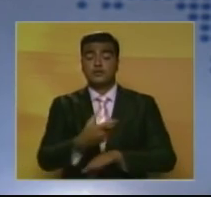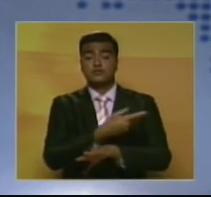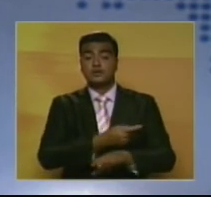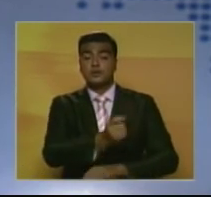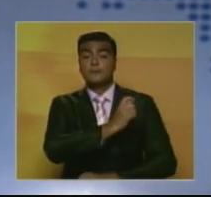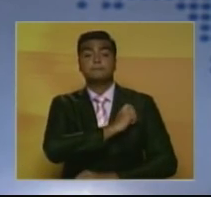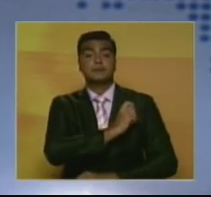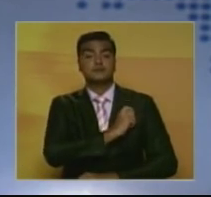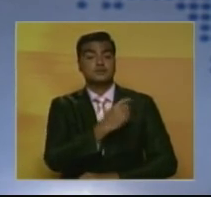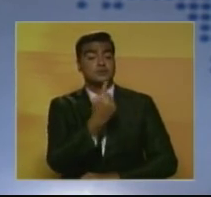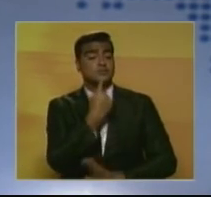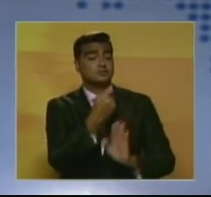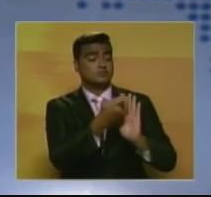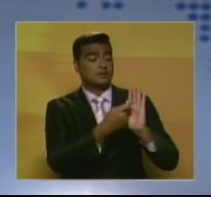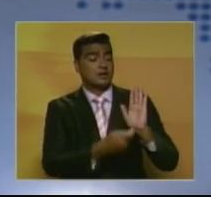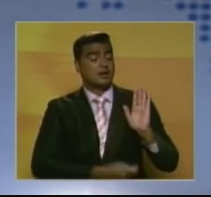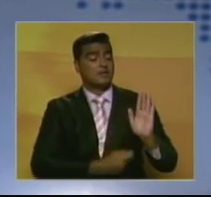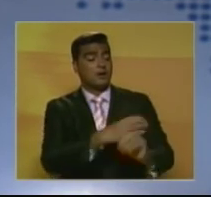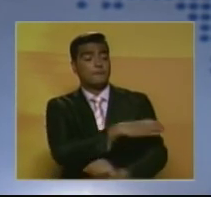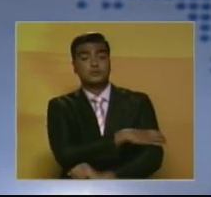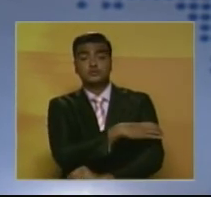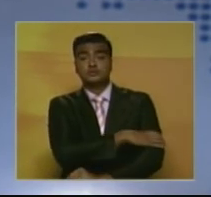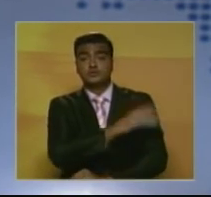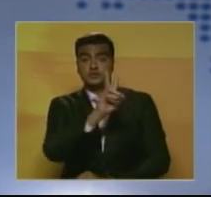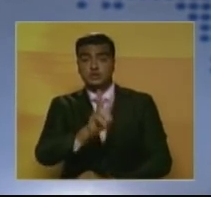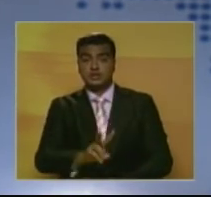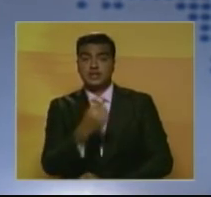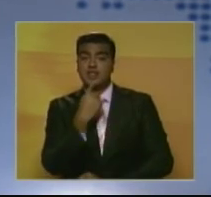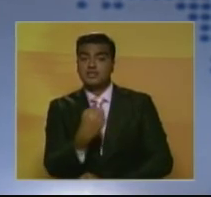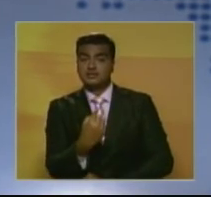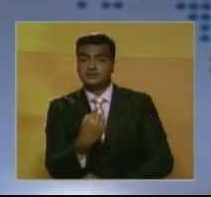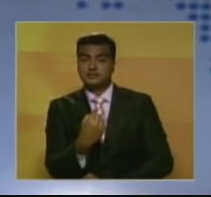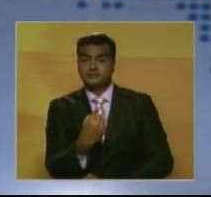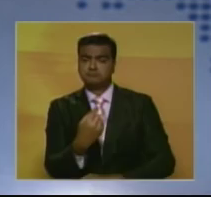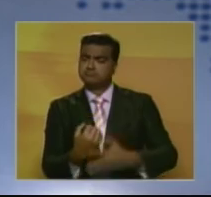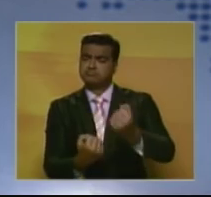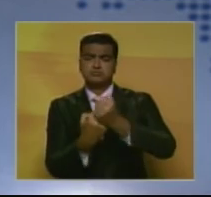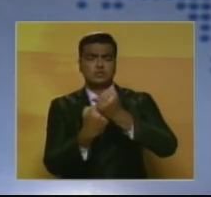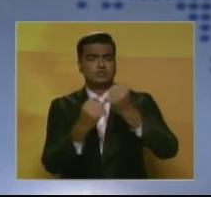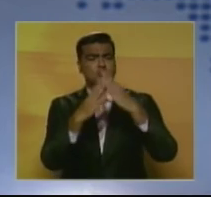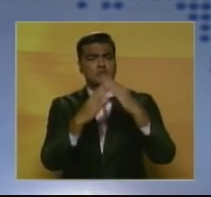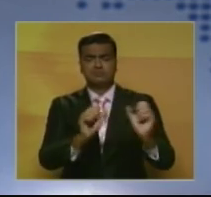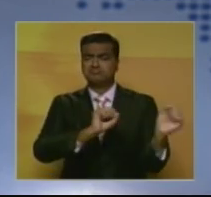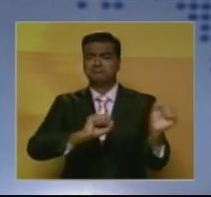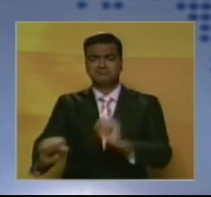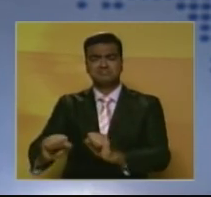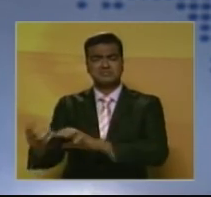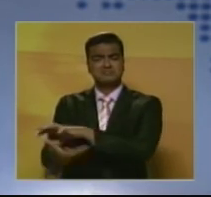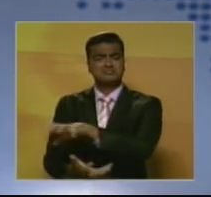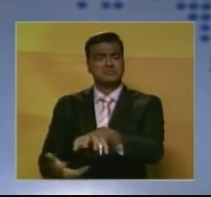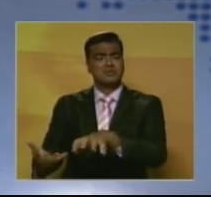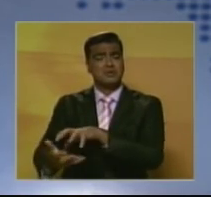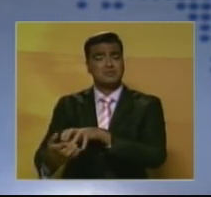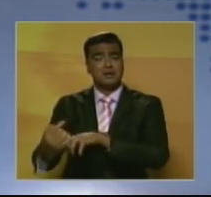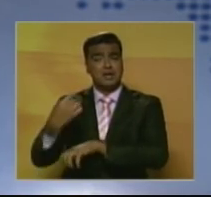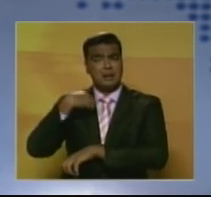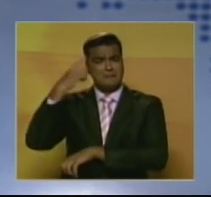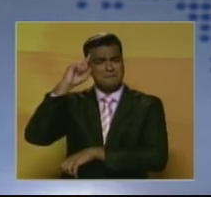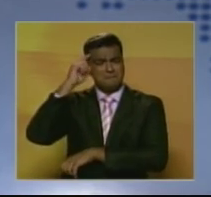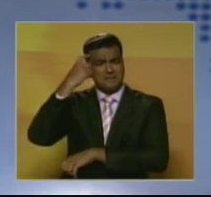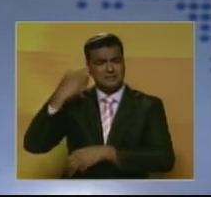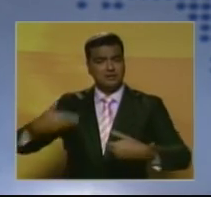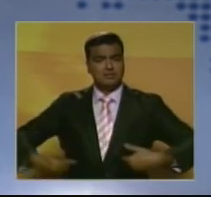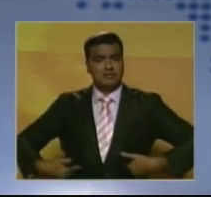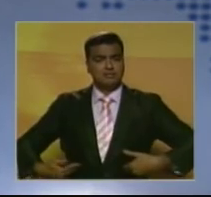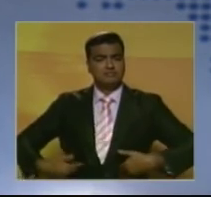Mariano Rajoy, envió una carta a la oposición venezolana en la que le expresa su apoyo y rechaza los obstáculos que, a su juicio, intenta